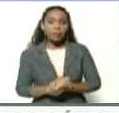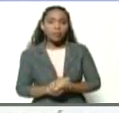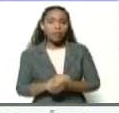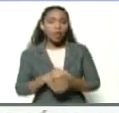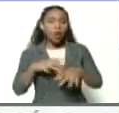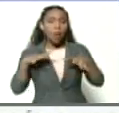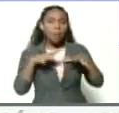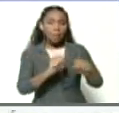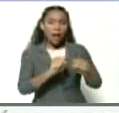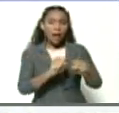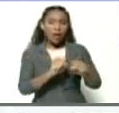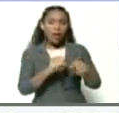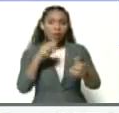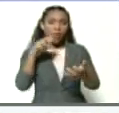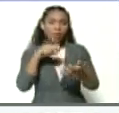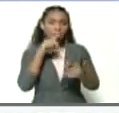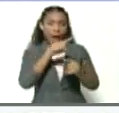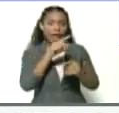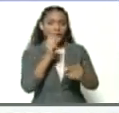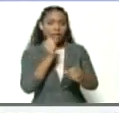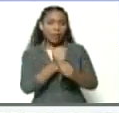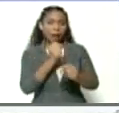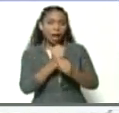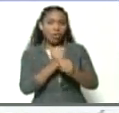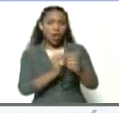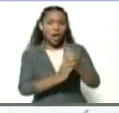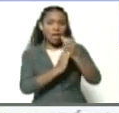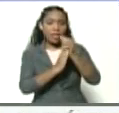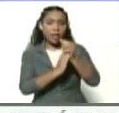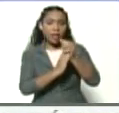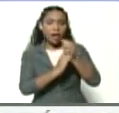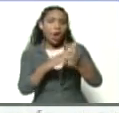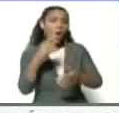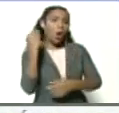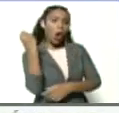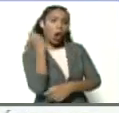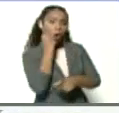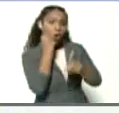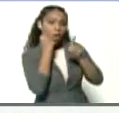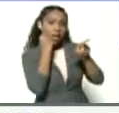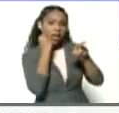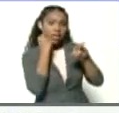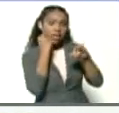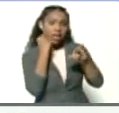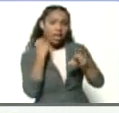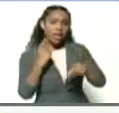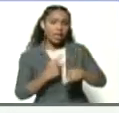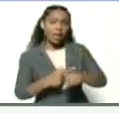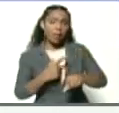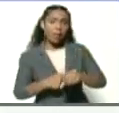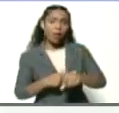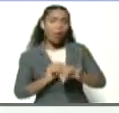y los lacayos de turno, los Judas de turno.